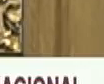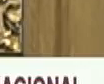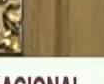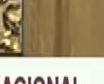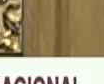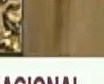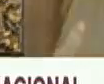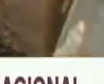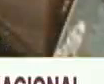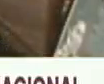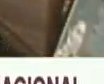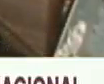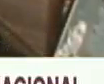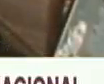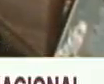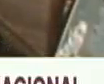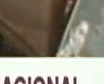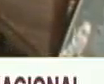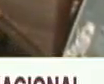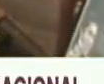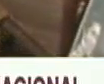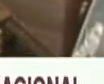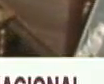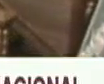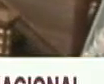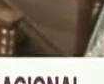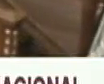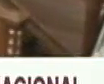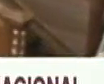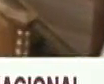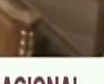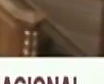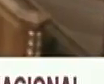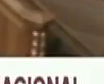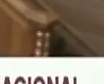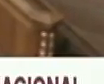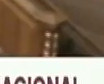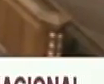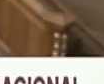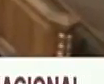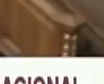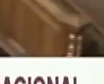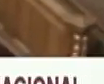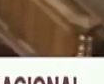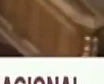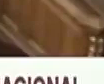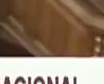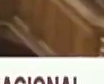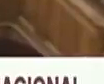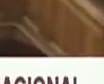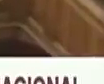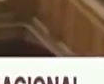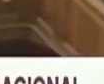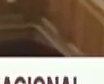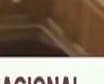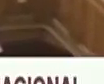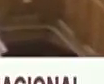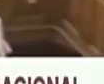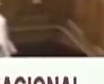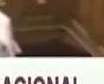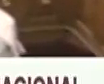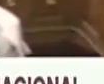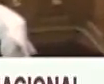con fecha, con anécdotas. Esta es una historia espiritual y se llama Serenata en Sol de